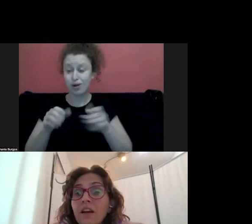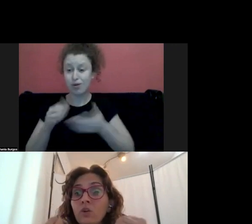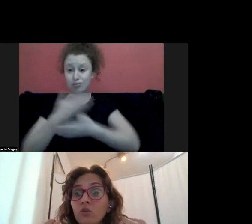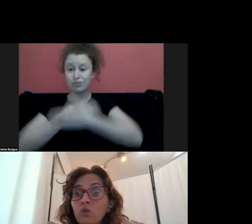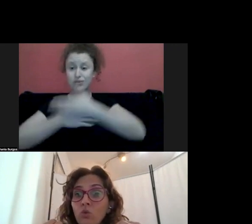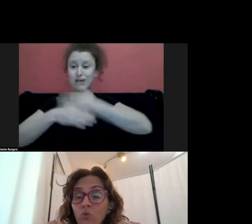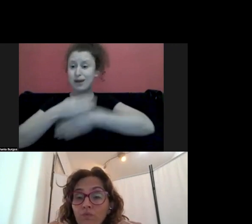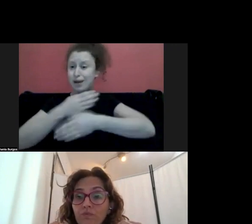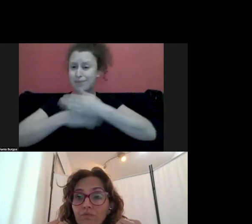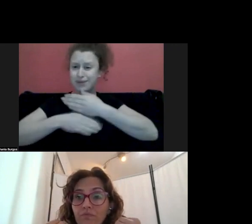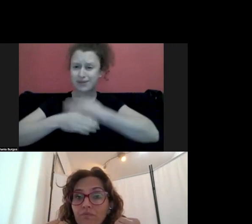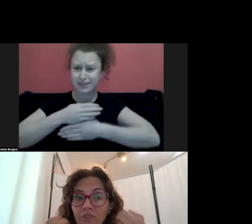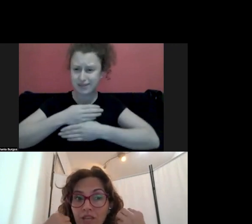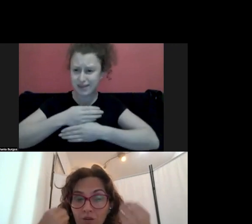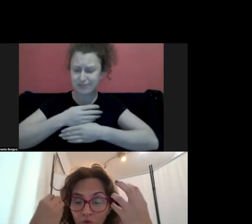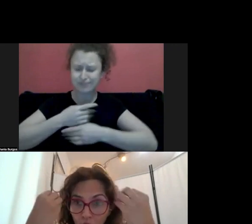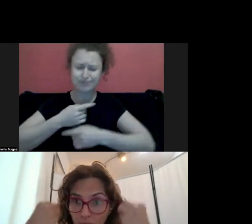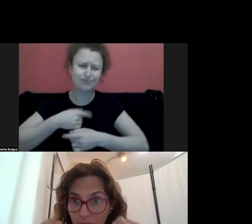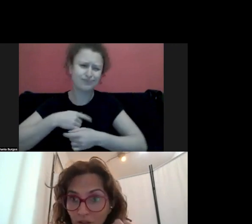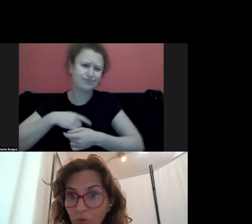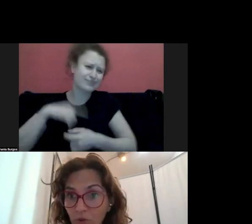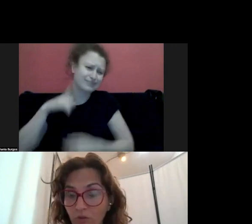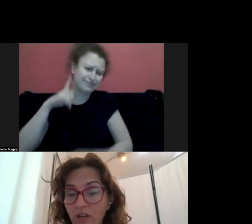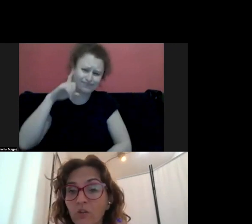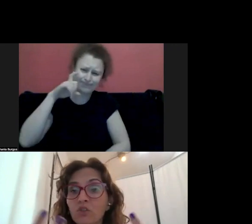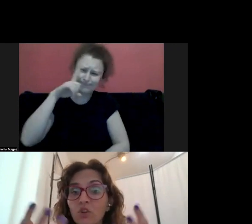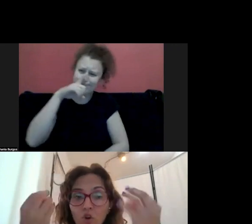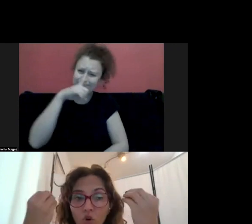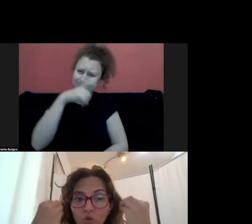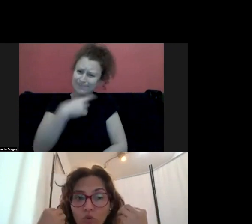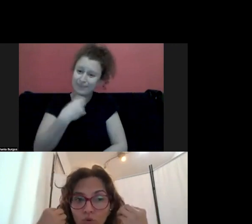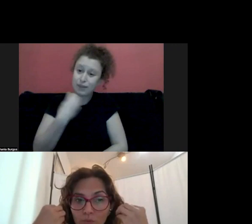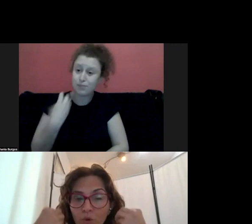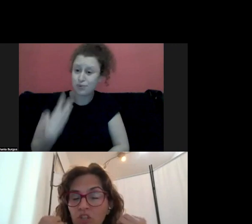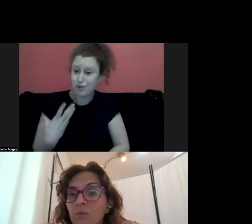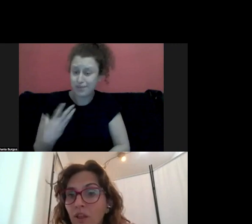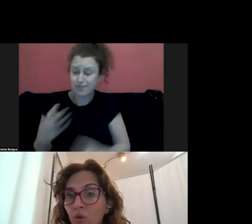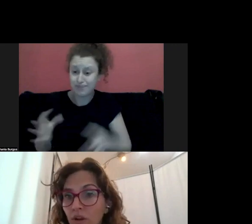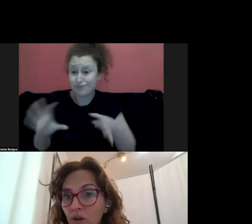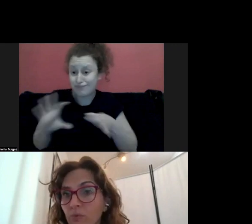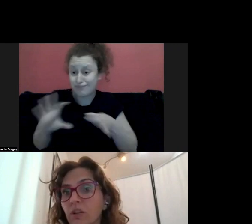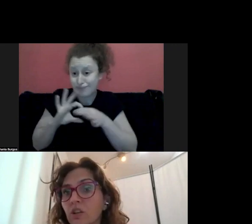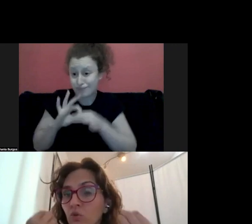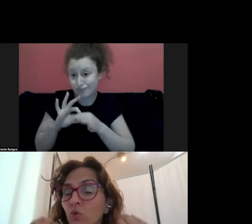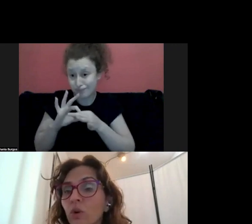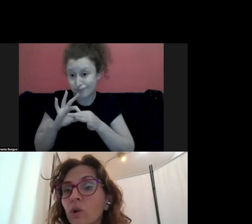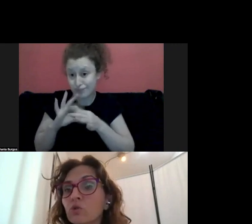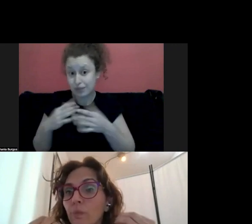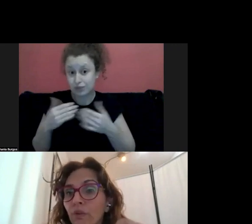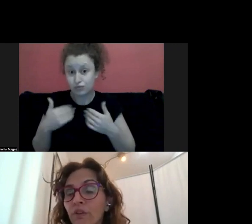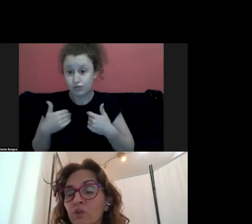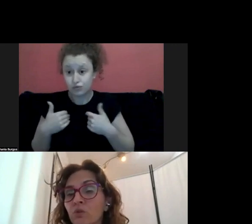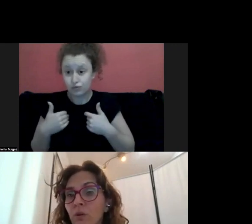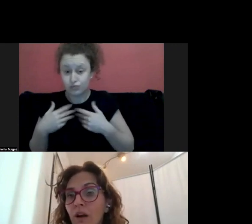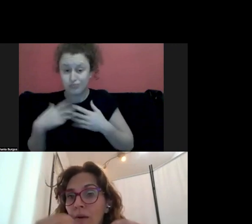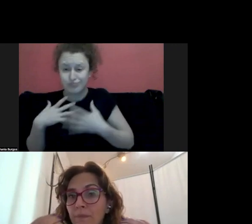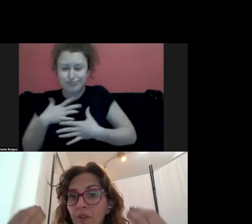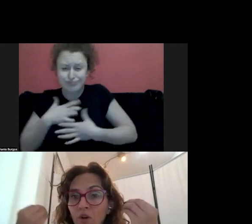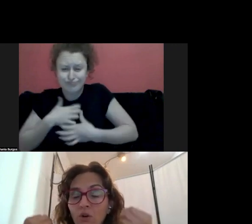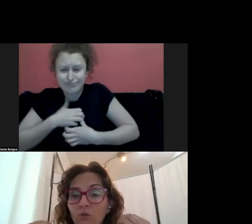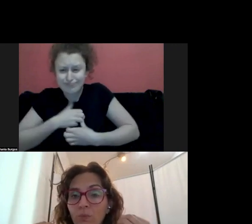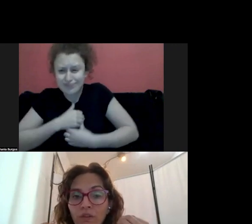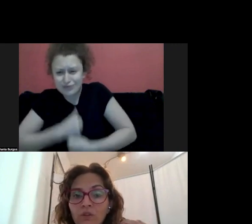que lidiar con con tu impacto de tu diagnóstico, con tu posible duelo, porque es un duelo, es un proceso que